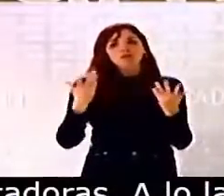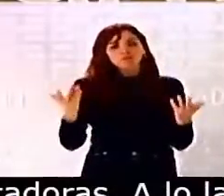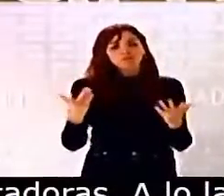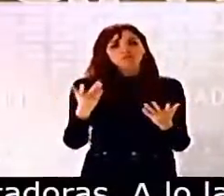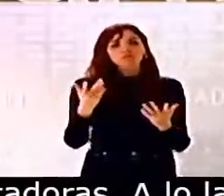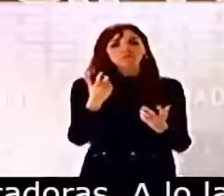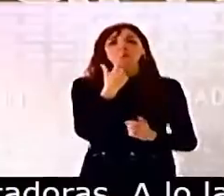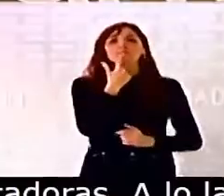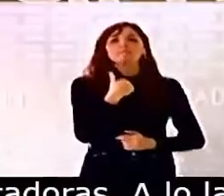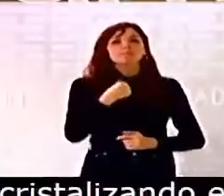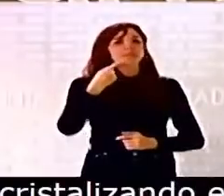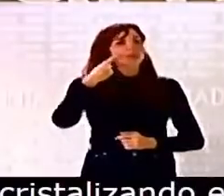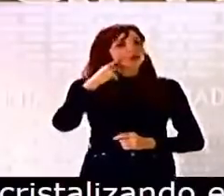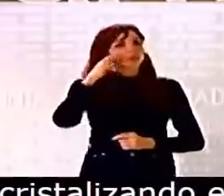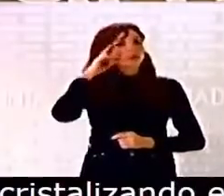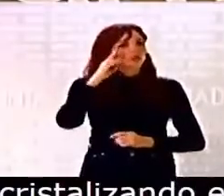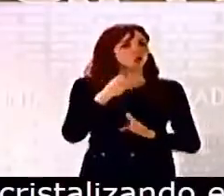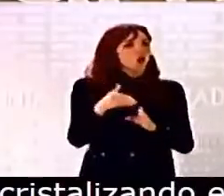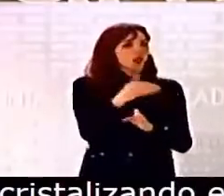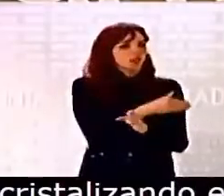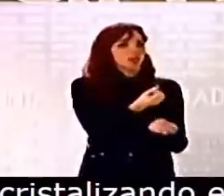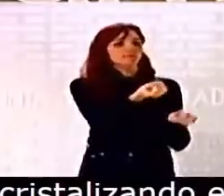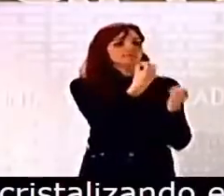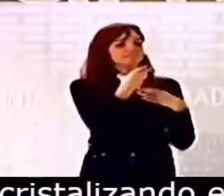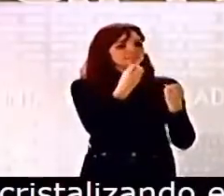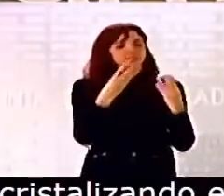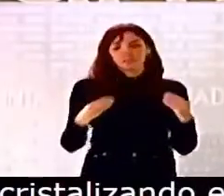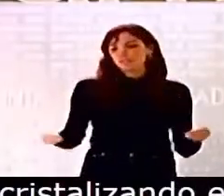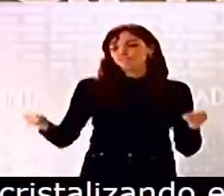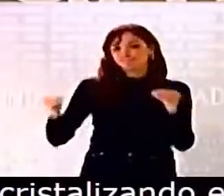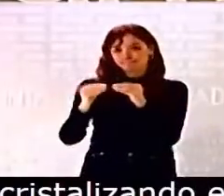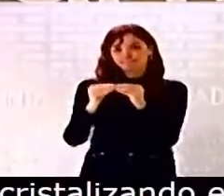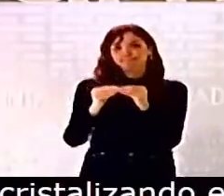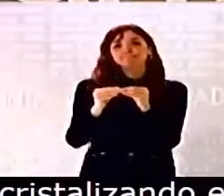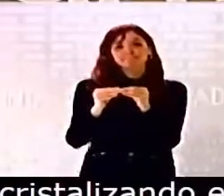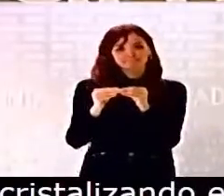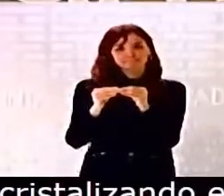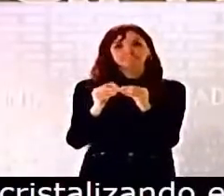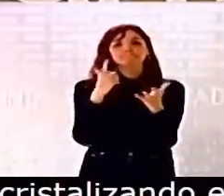habían indicado nuestros expertos en salud pública que podían